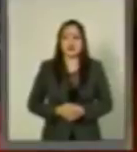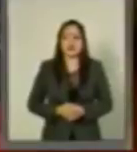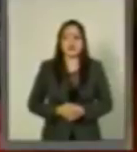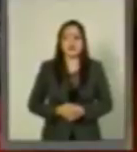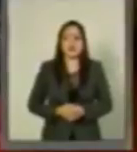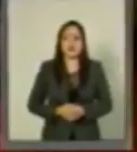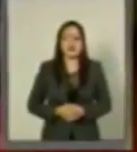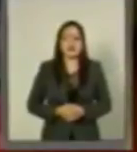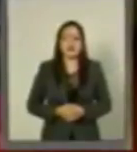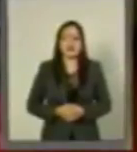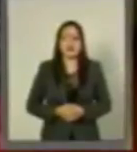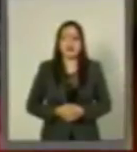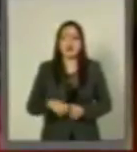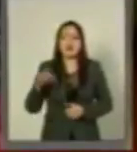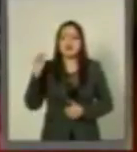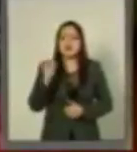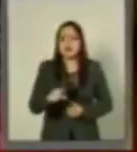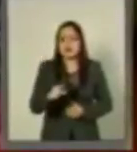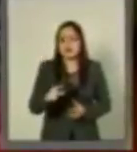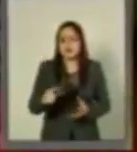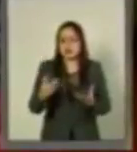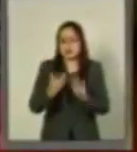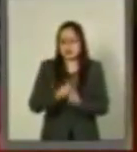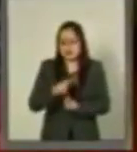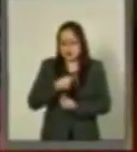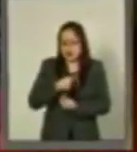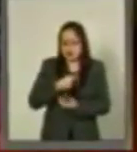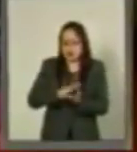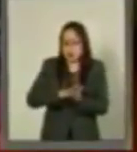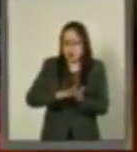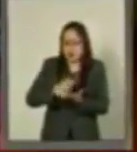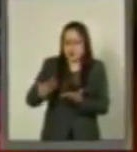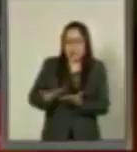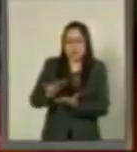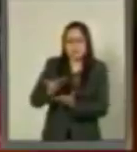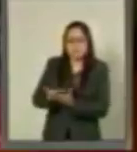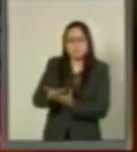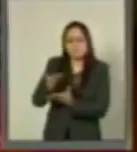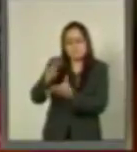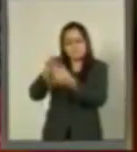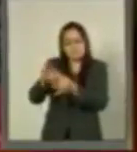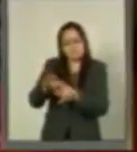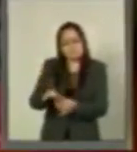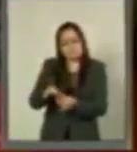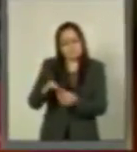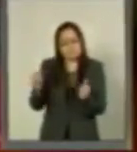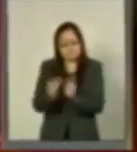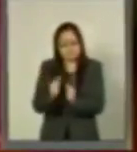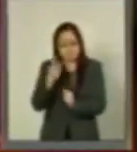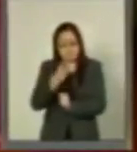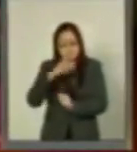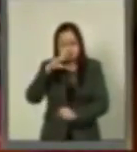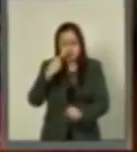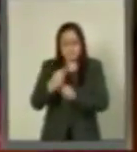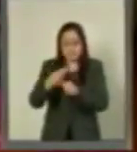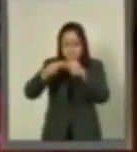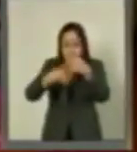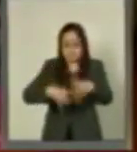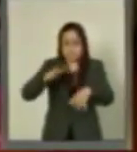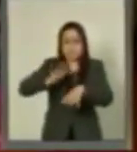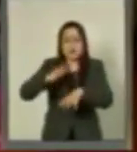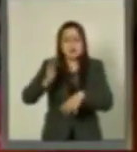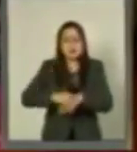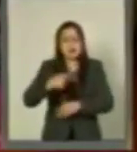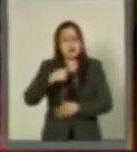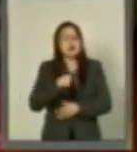con toda humildad le digo que ante esta responsabilidad y las otras, he